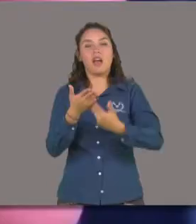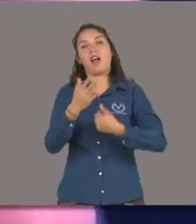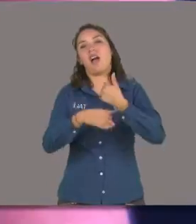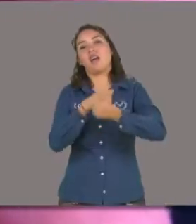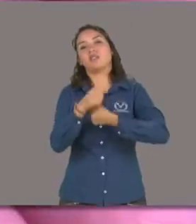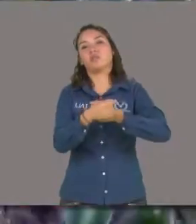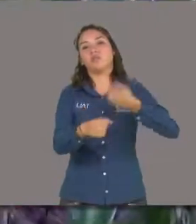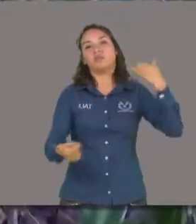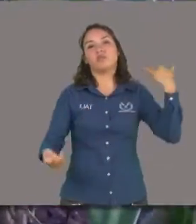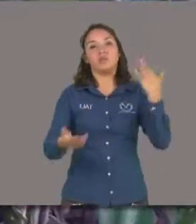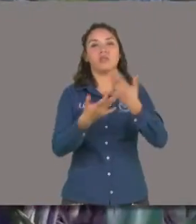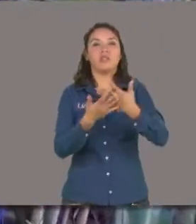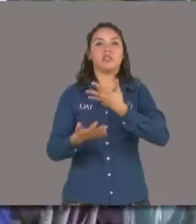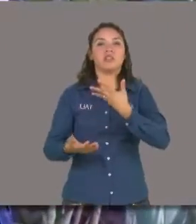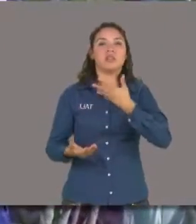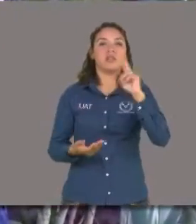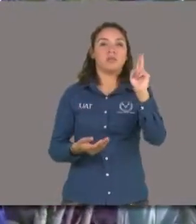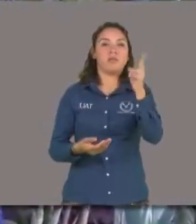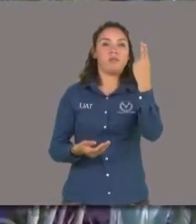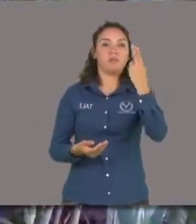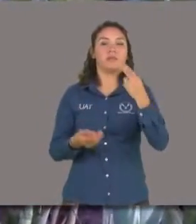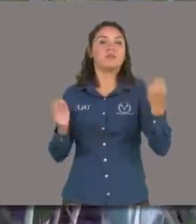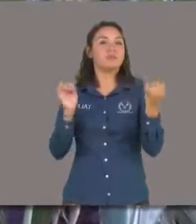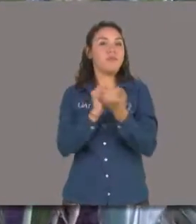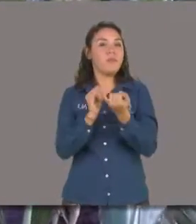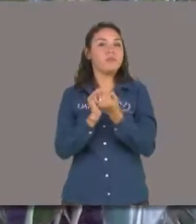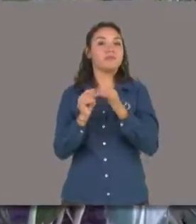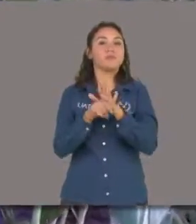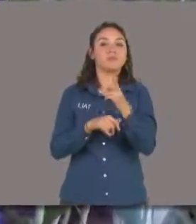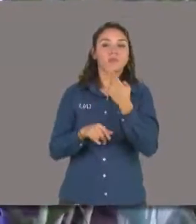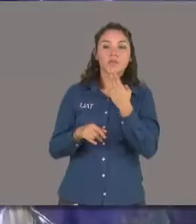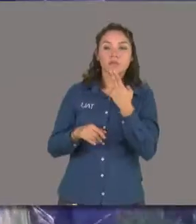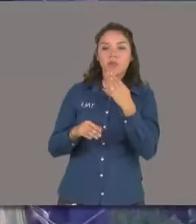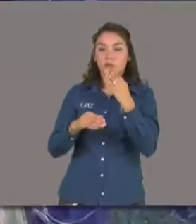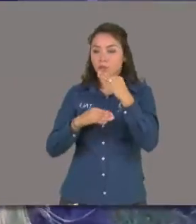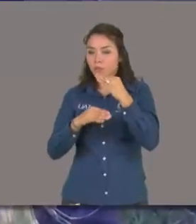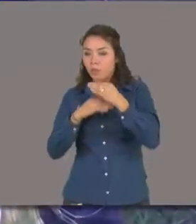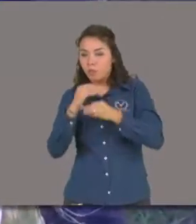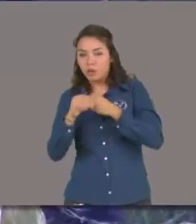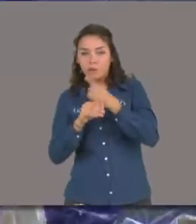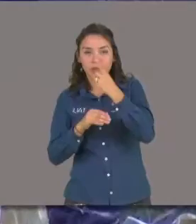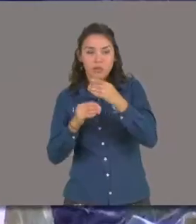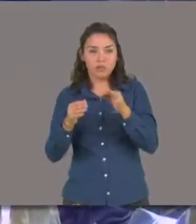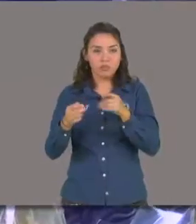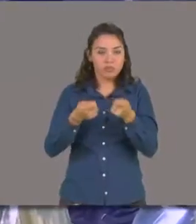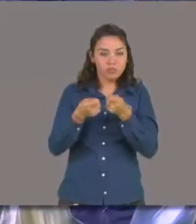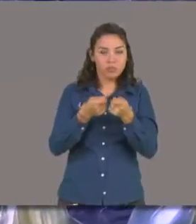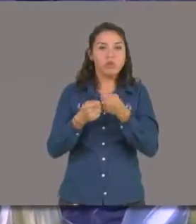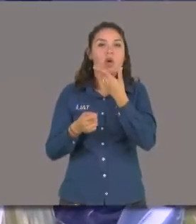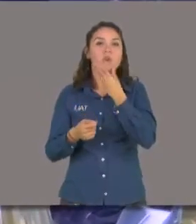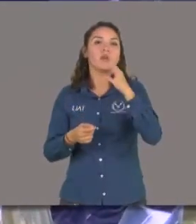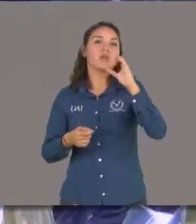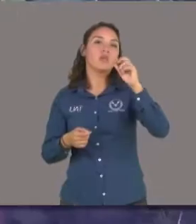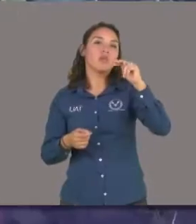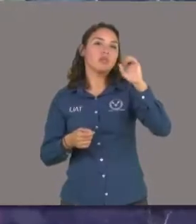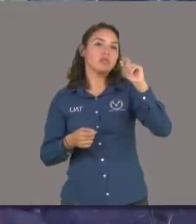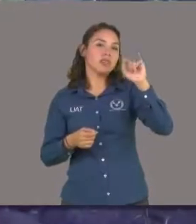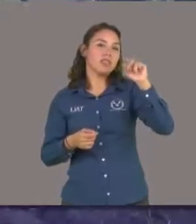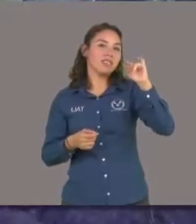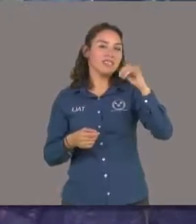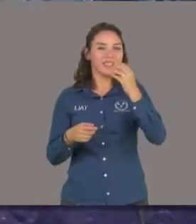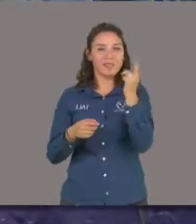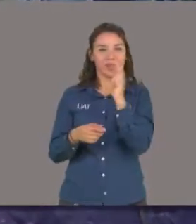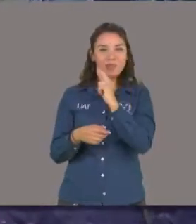investigación también está el conocer los vastos estudios y colección de plagas e insectos que durante décadas ha concentrado la